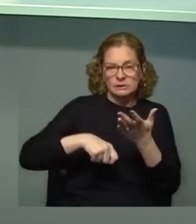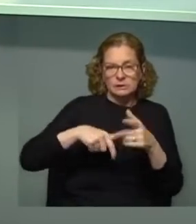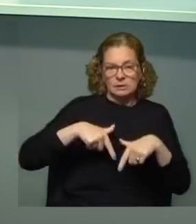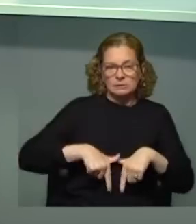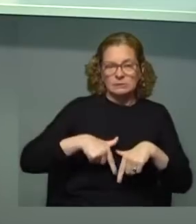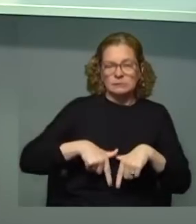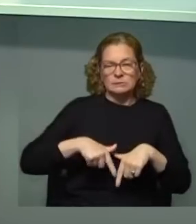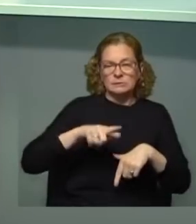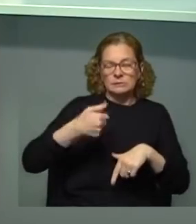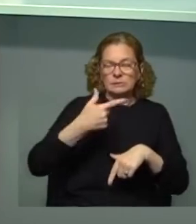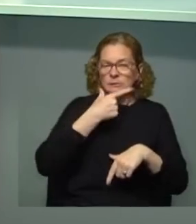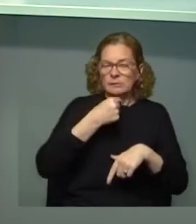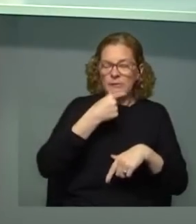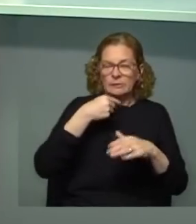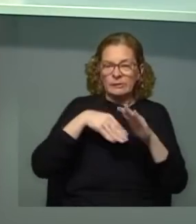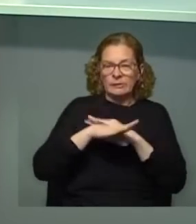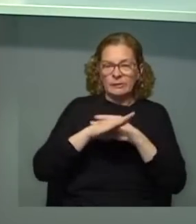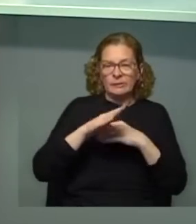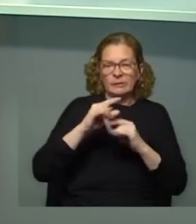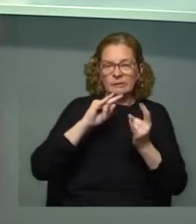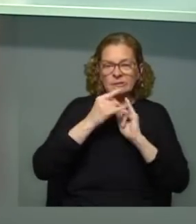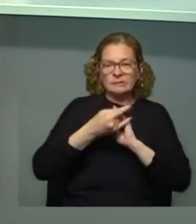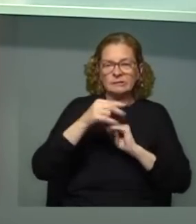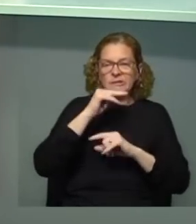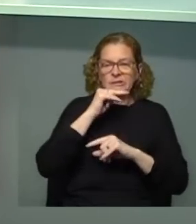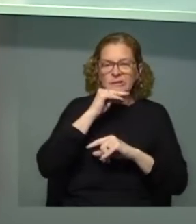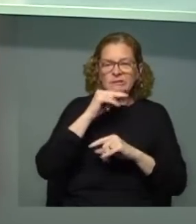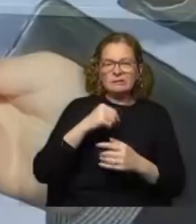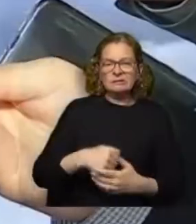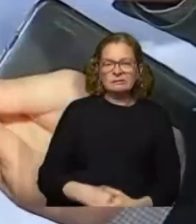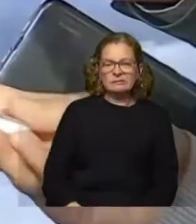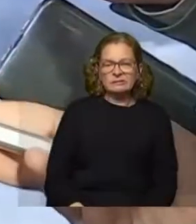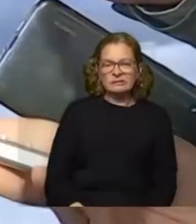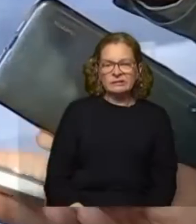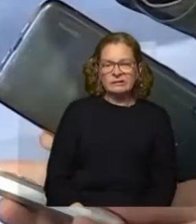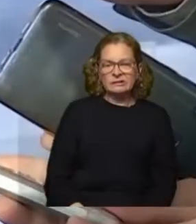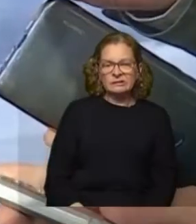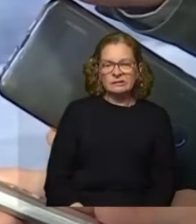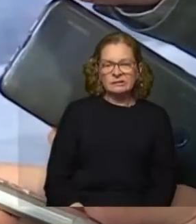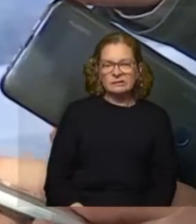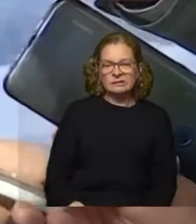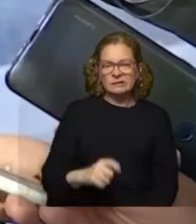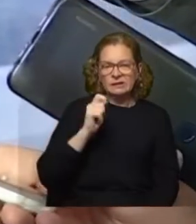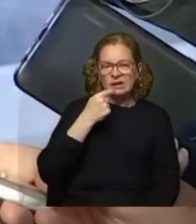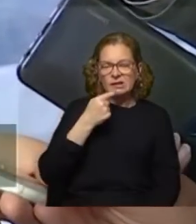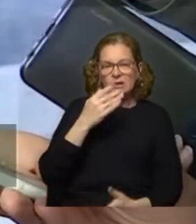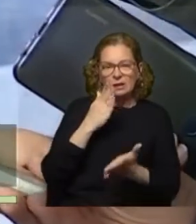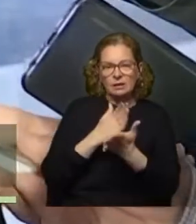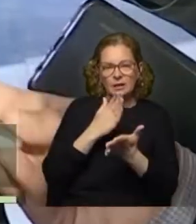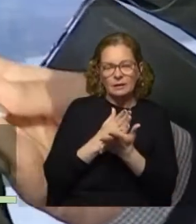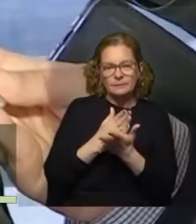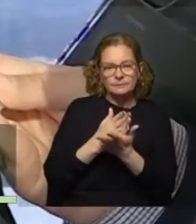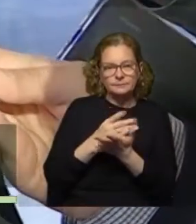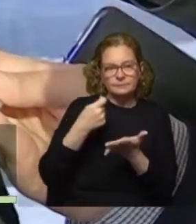ministros del próximo jueves para ingresar al parlamento el viernes quienes tienen derecho a adquirir